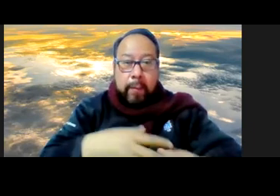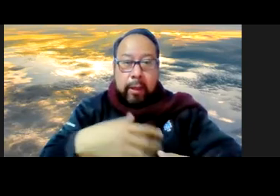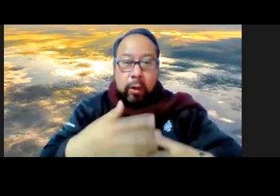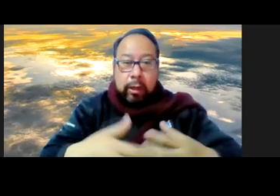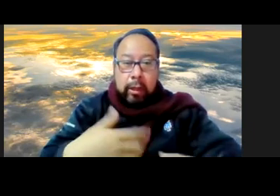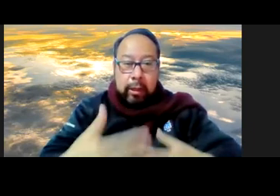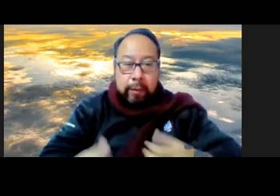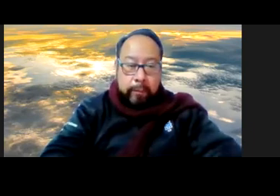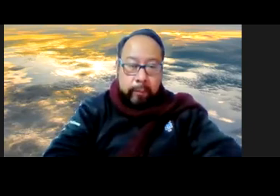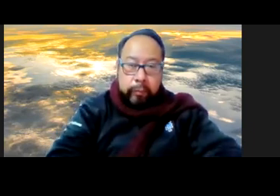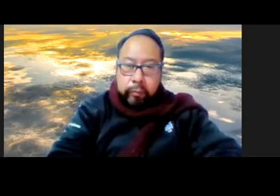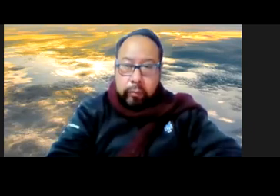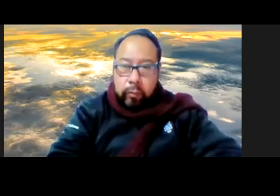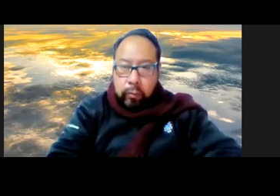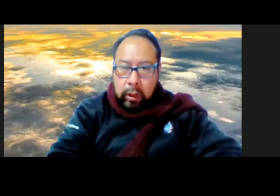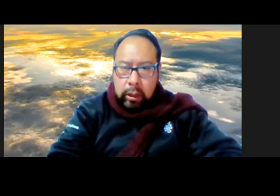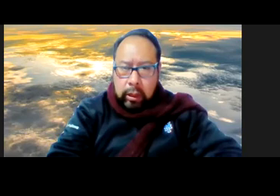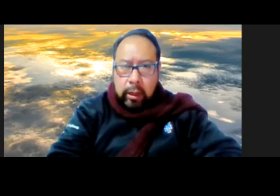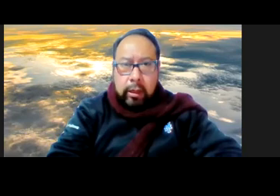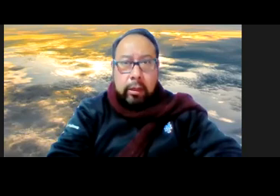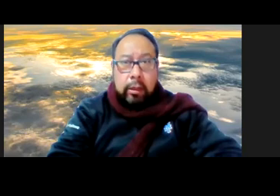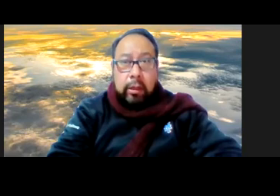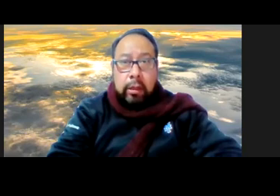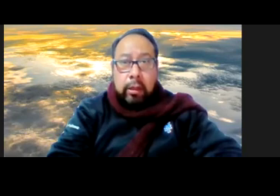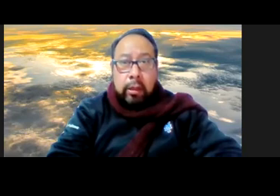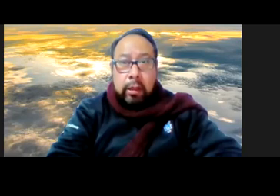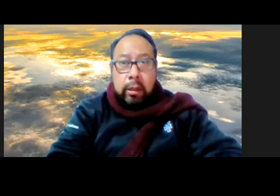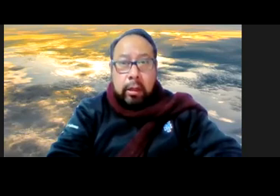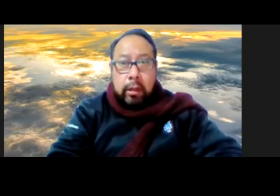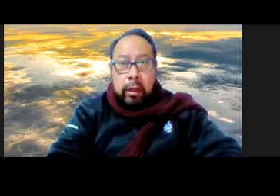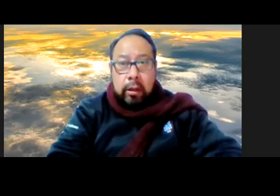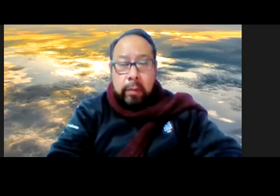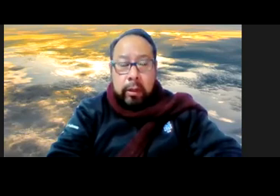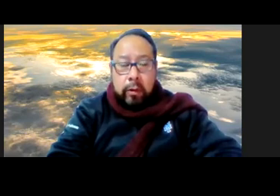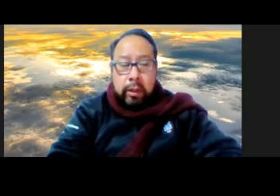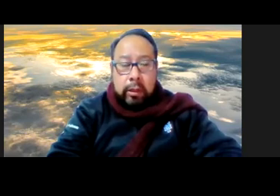estructurada, más organizada y tengan